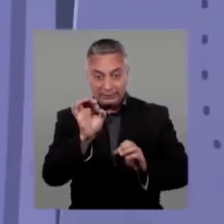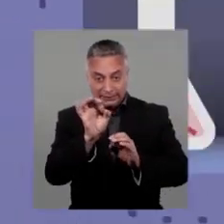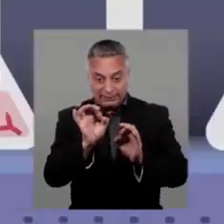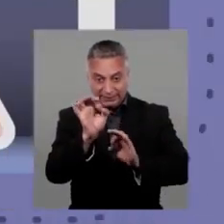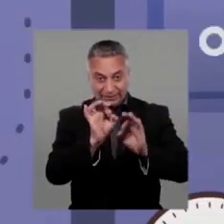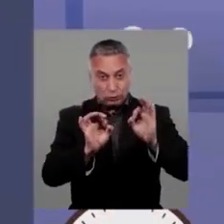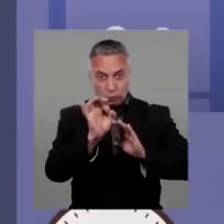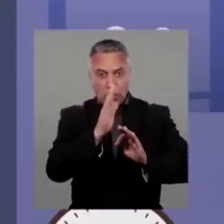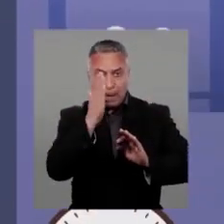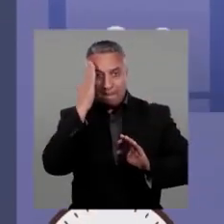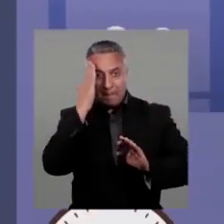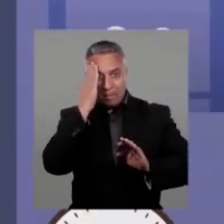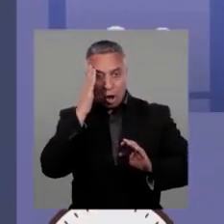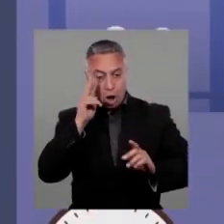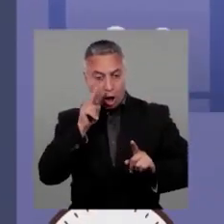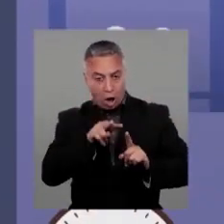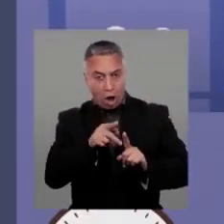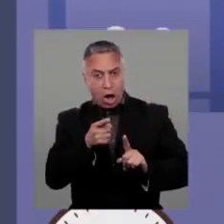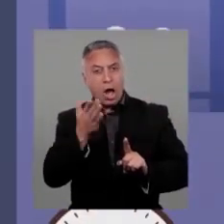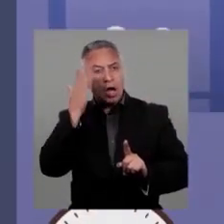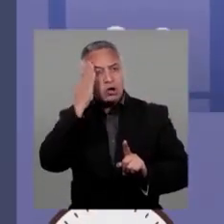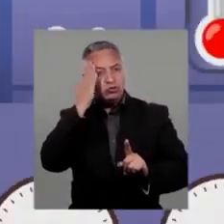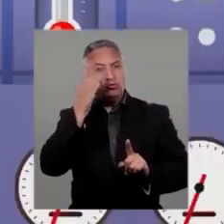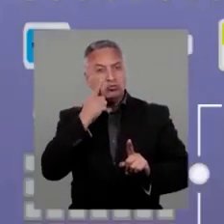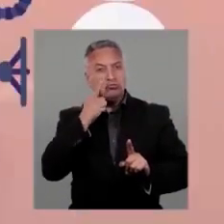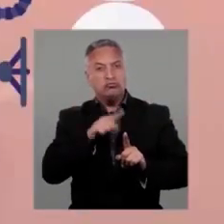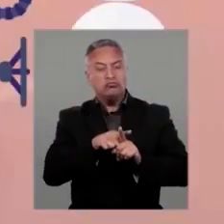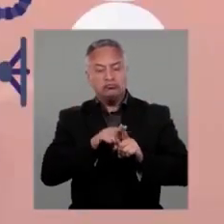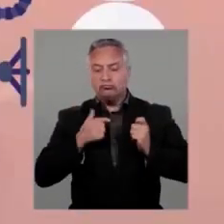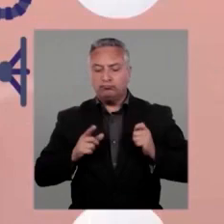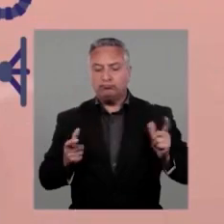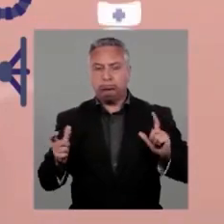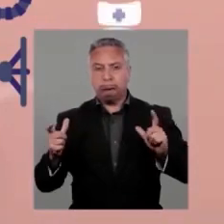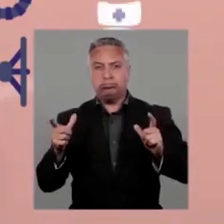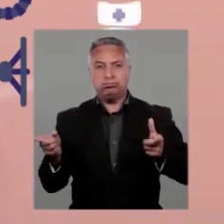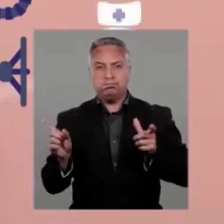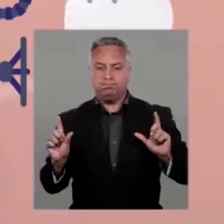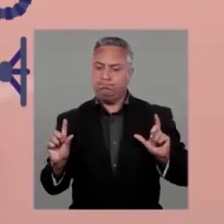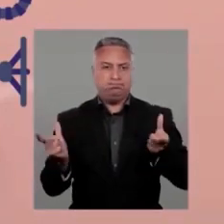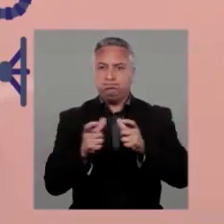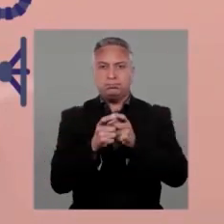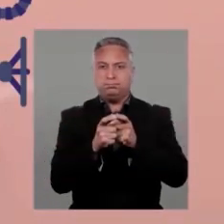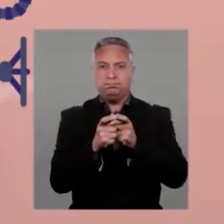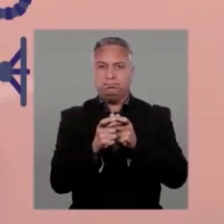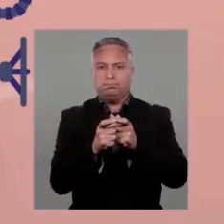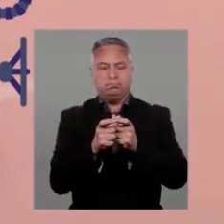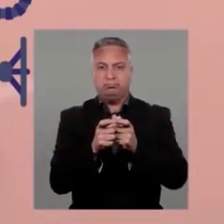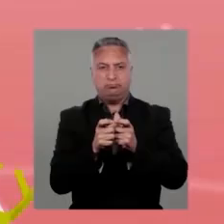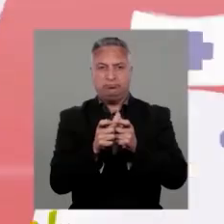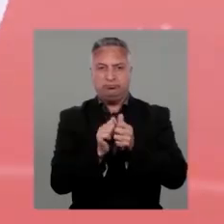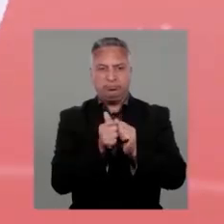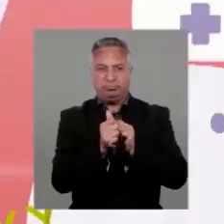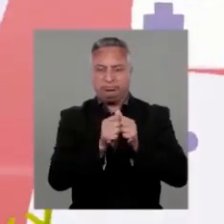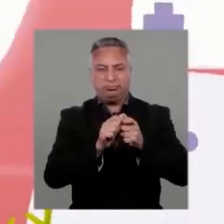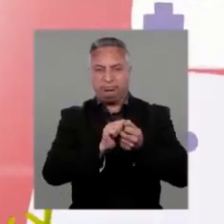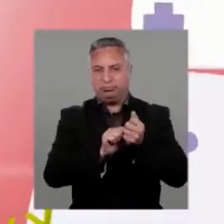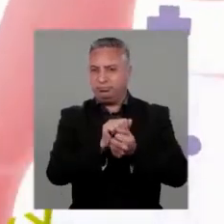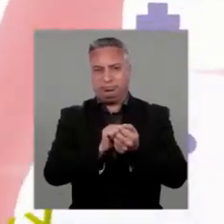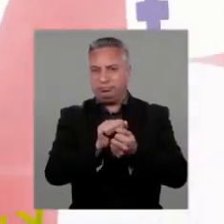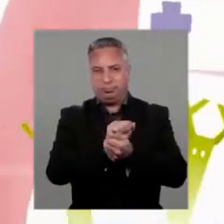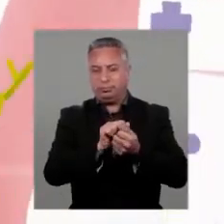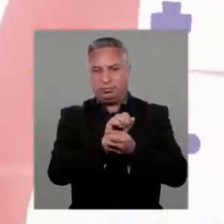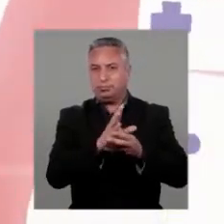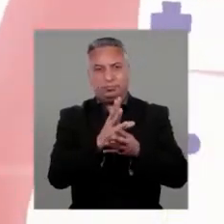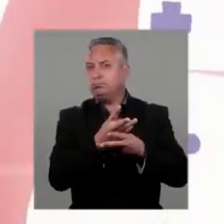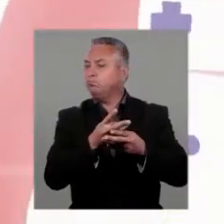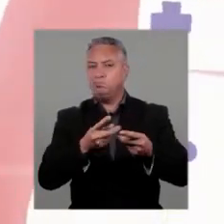Si nuestras células de memoria reconocen al virus, producirán rápidamente los anticuerpos correctos. Estos se unen al